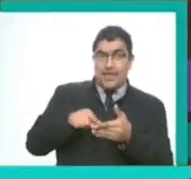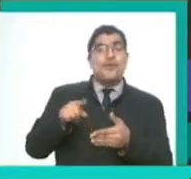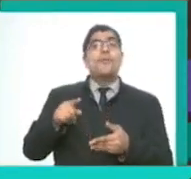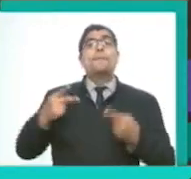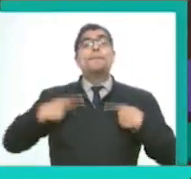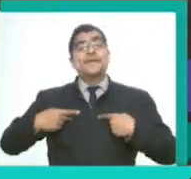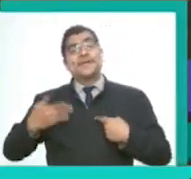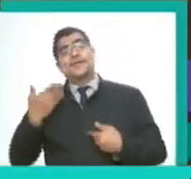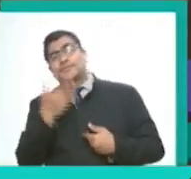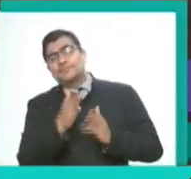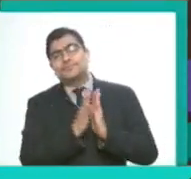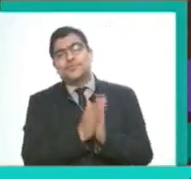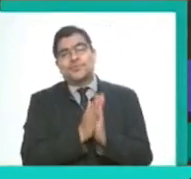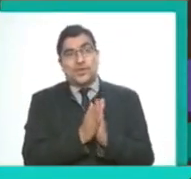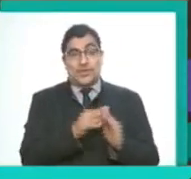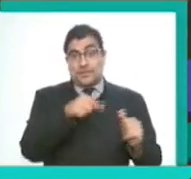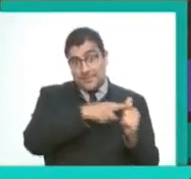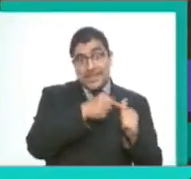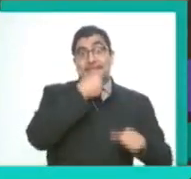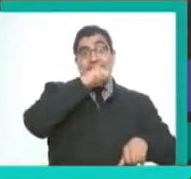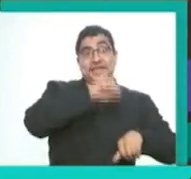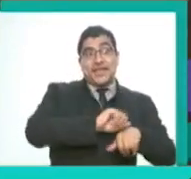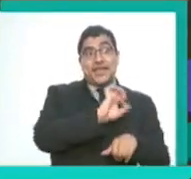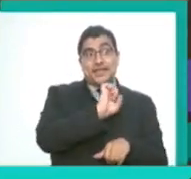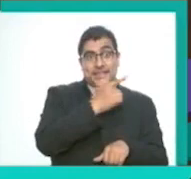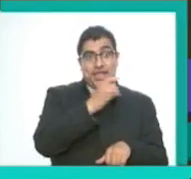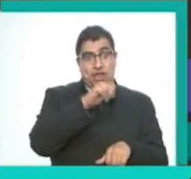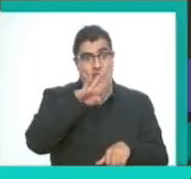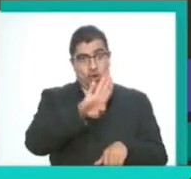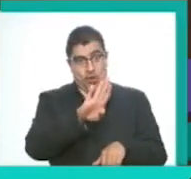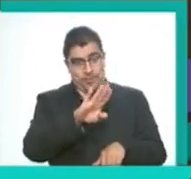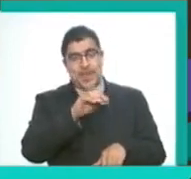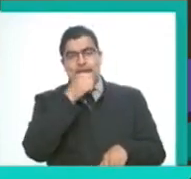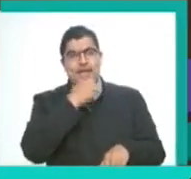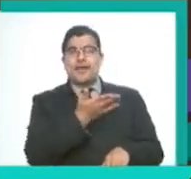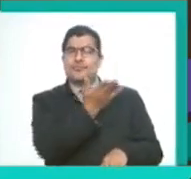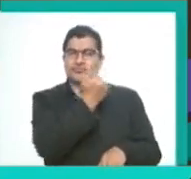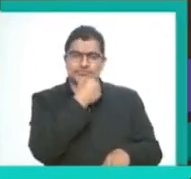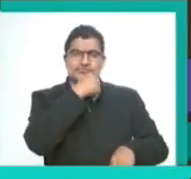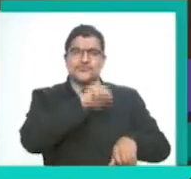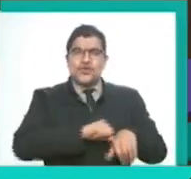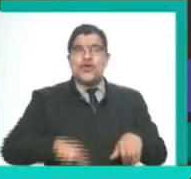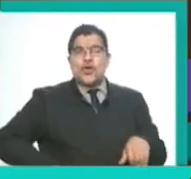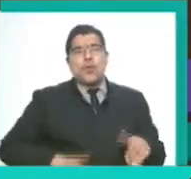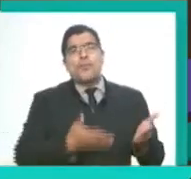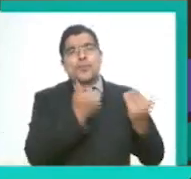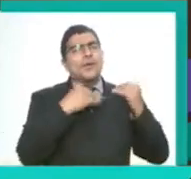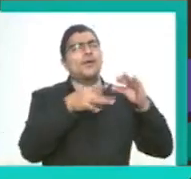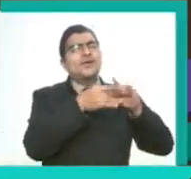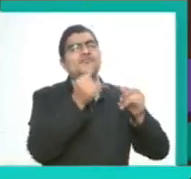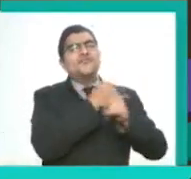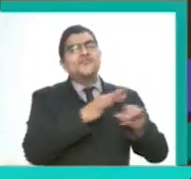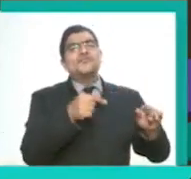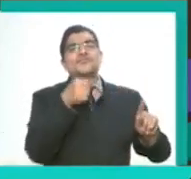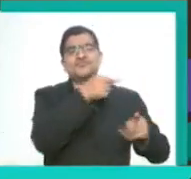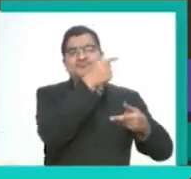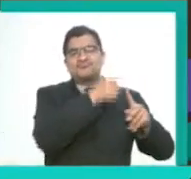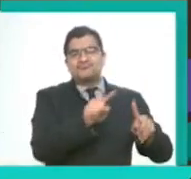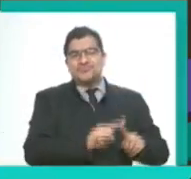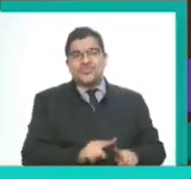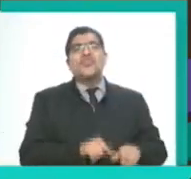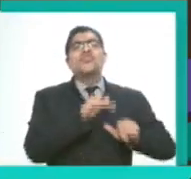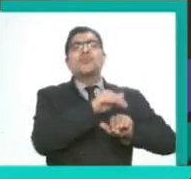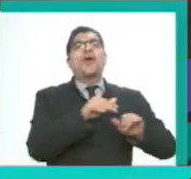ciudadano Solicito a la secretaría de gobernación diversa información sobre la operación